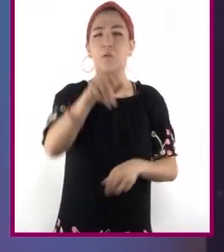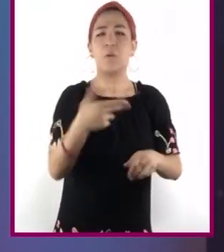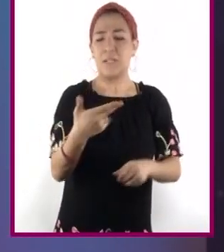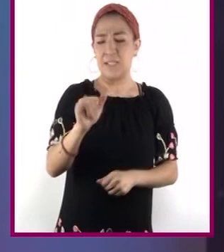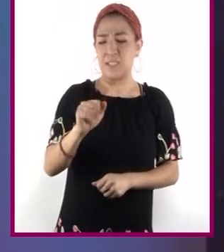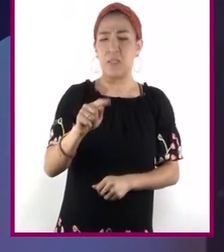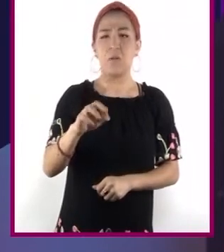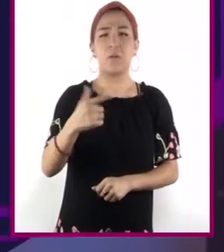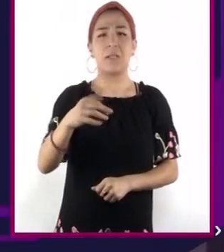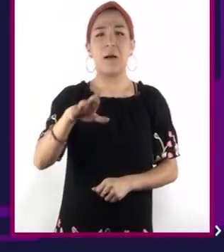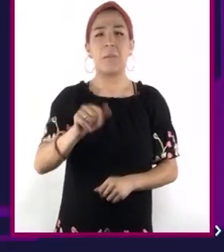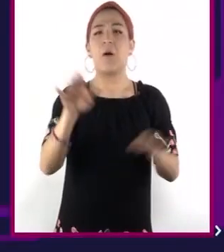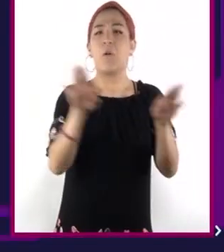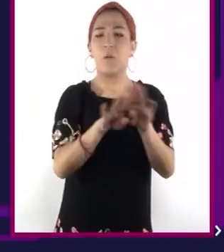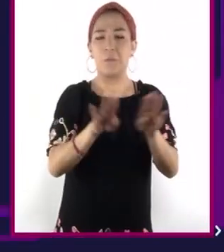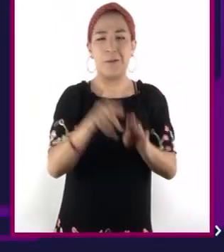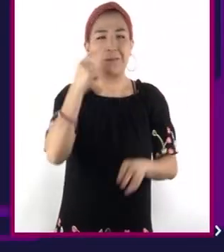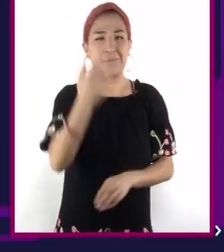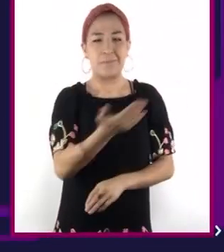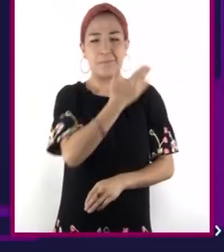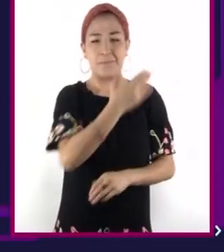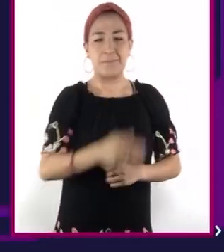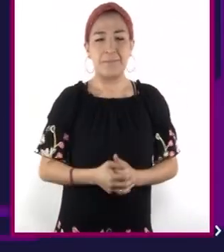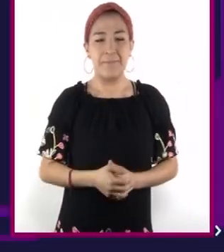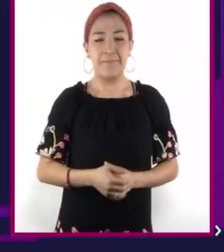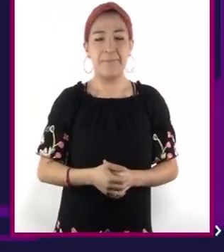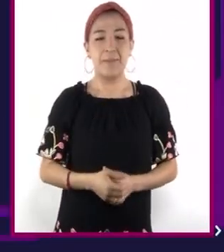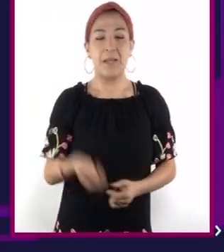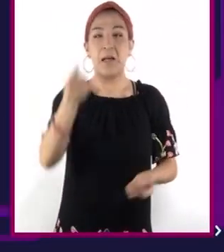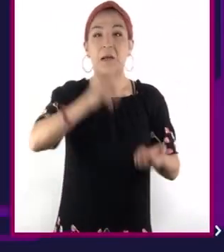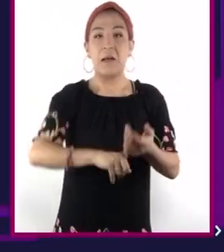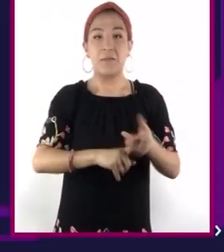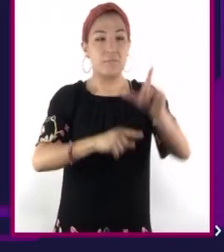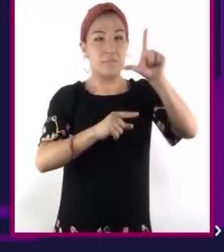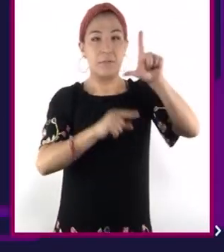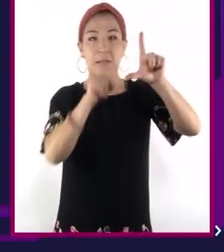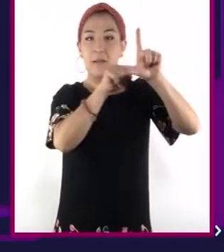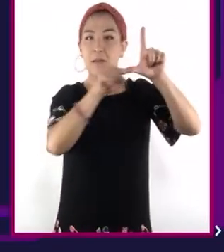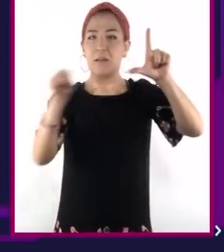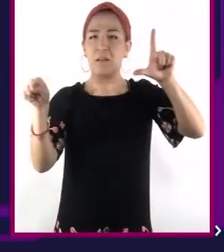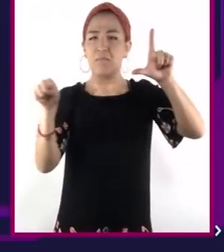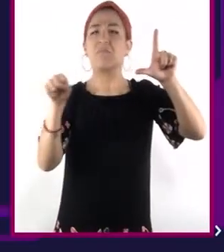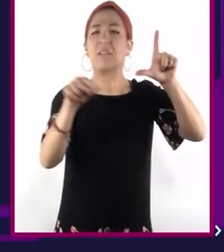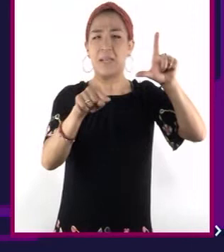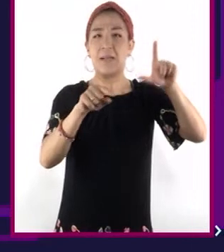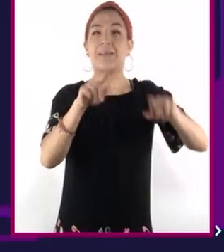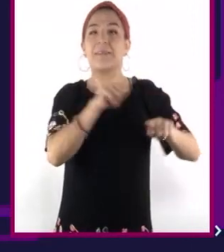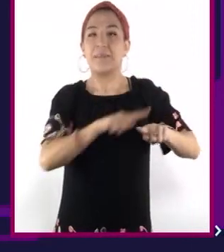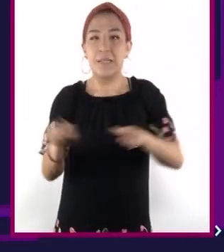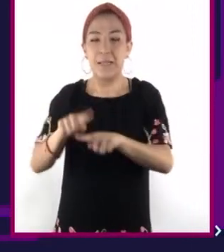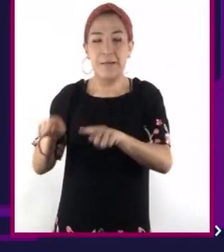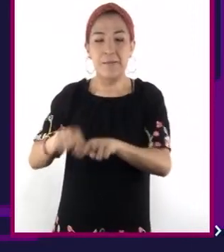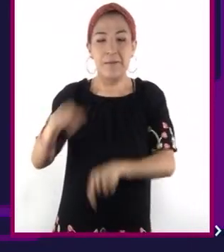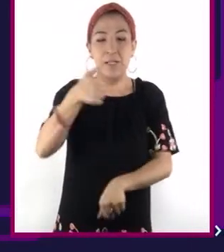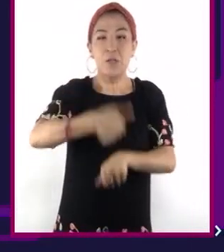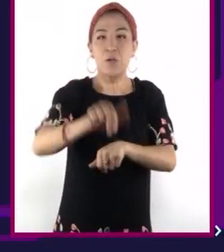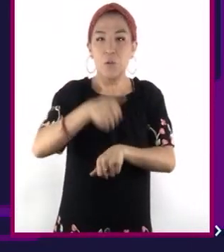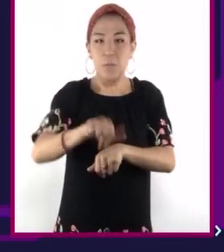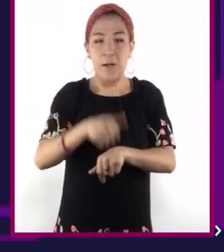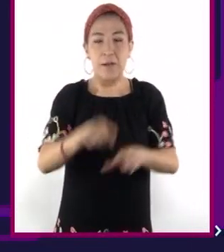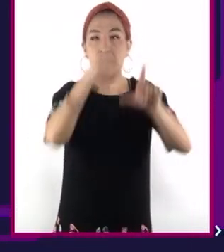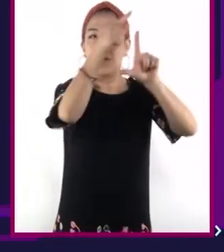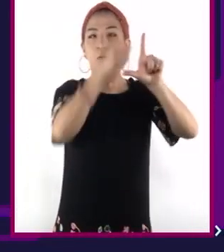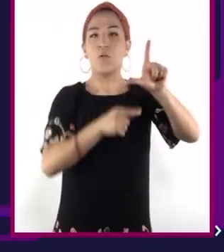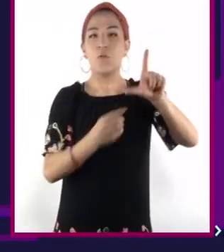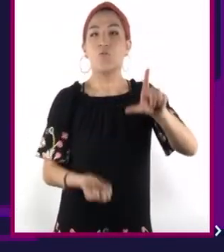histogramas, en el eje horizontal se anotan los intervalos de la variable y en el eje vertical la